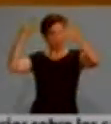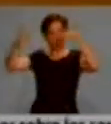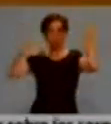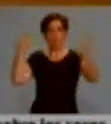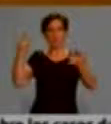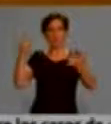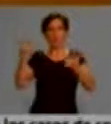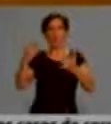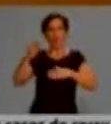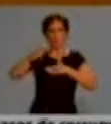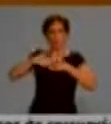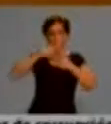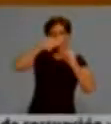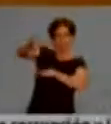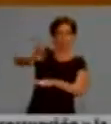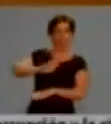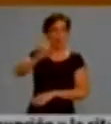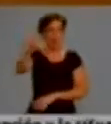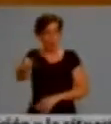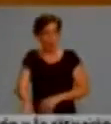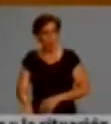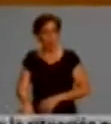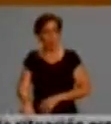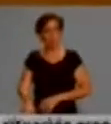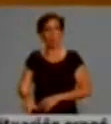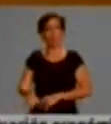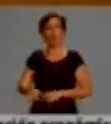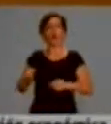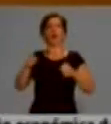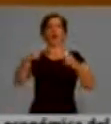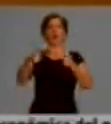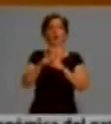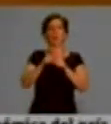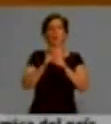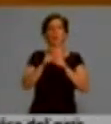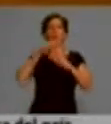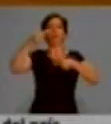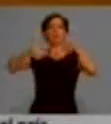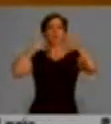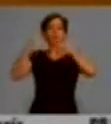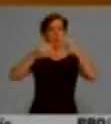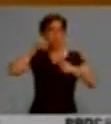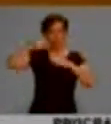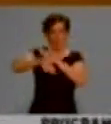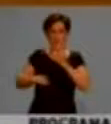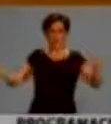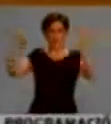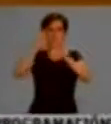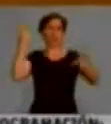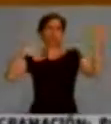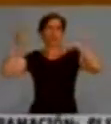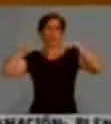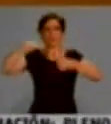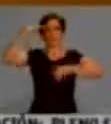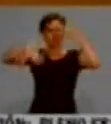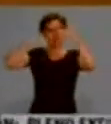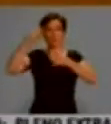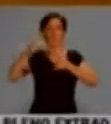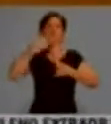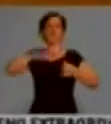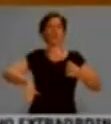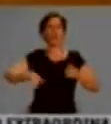a transferir su culpa a otros, a rodearse de circunloquios, a inventar excusas,